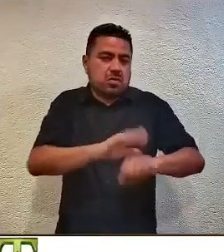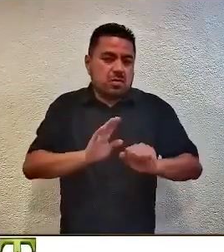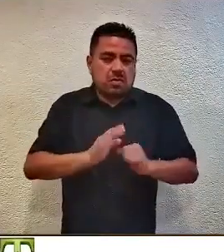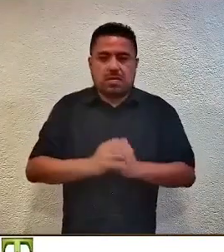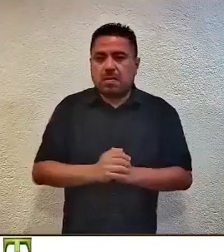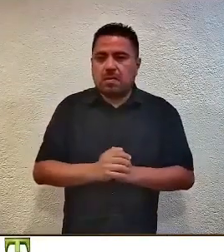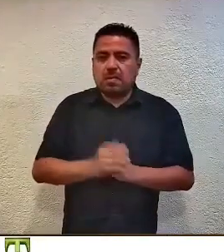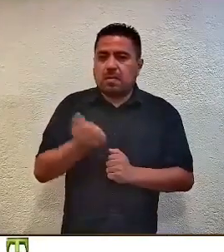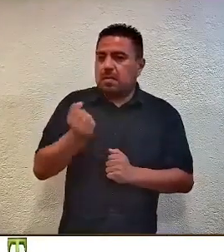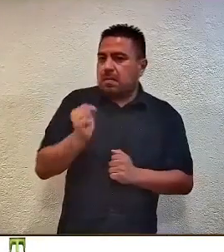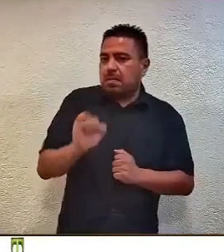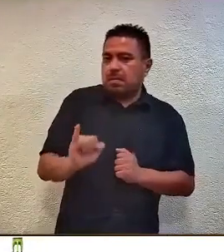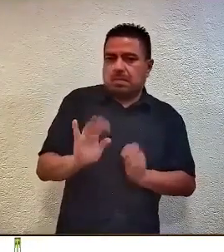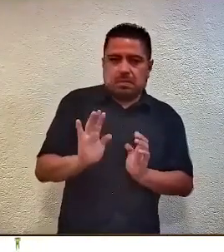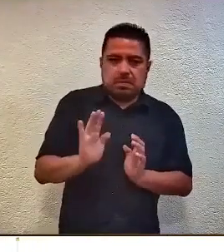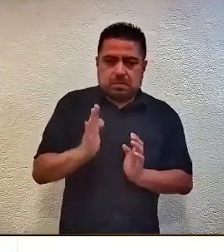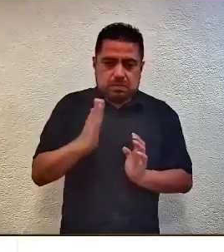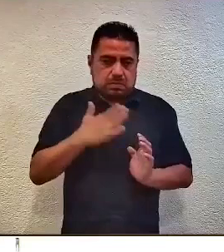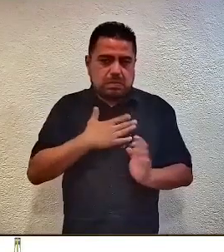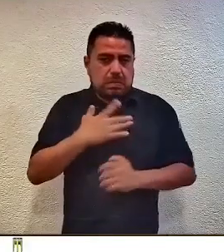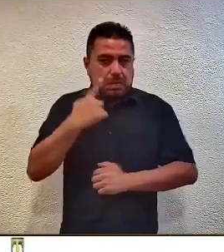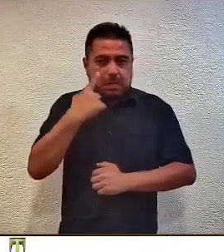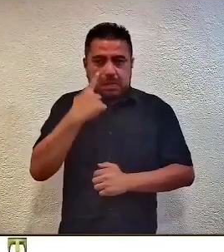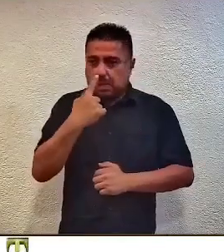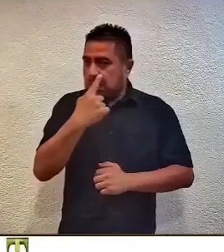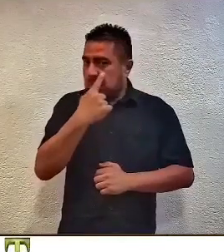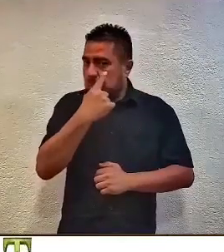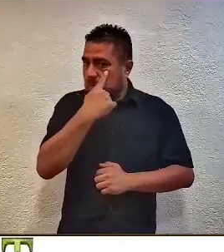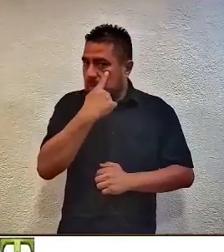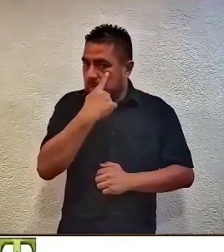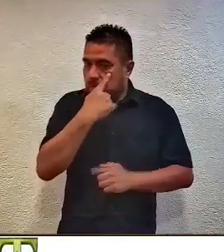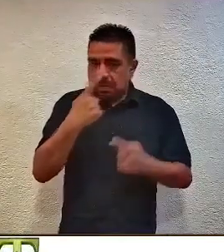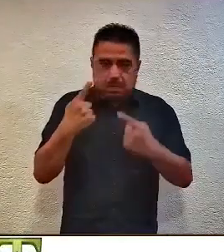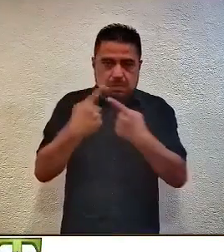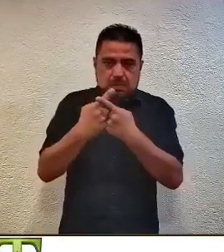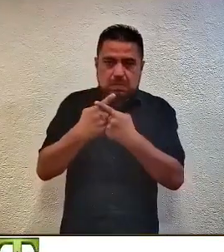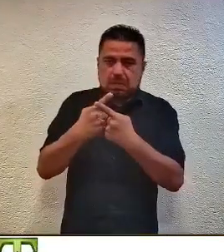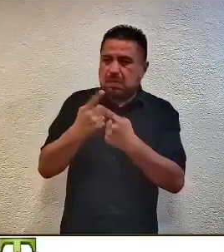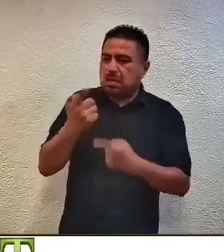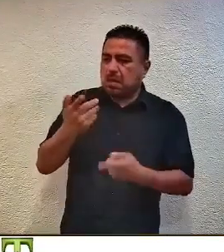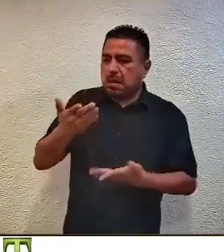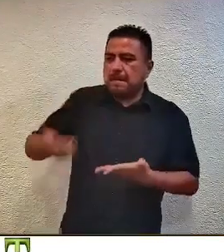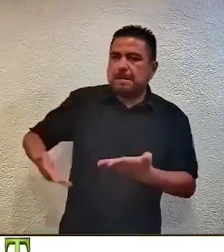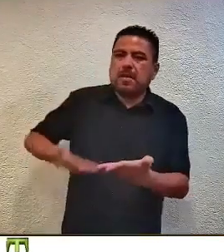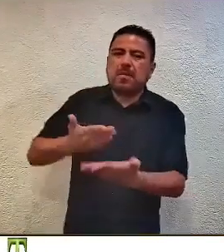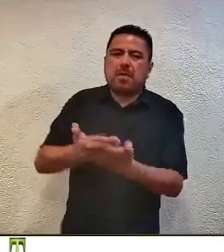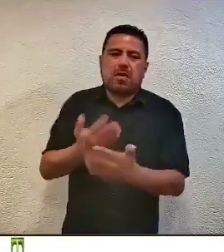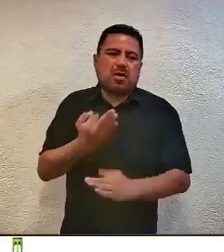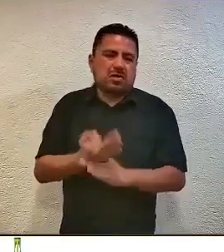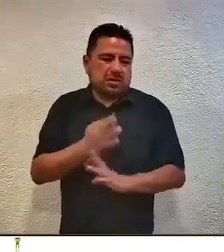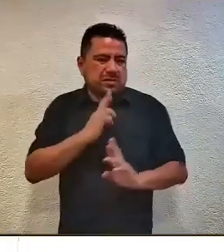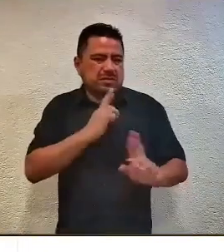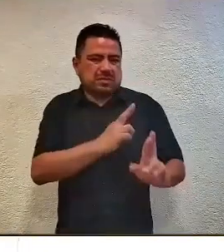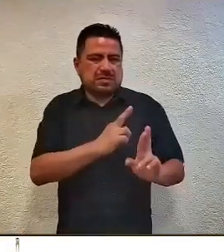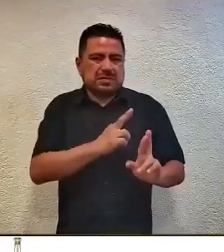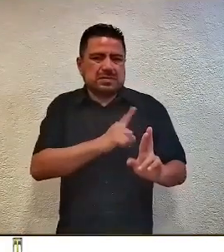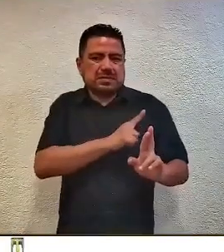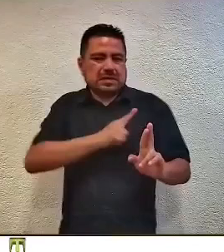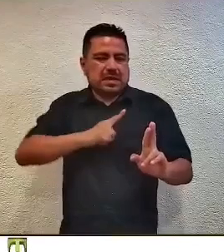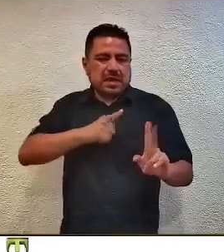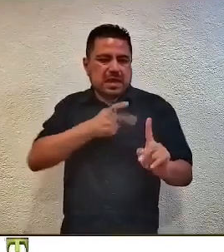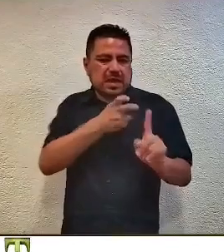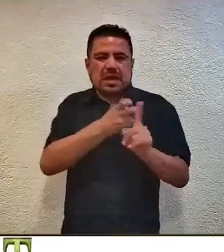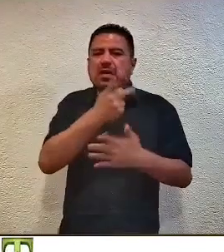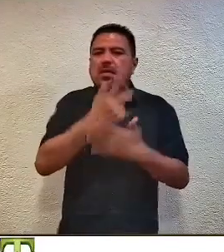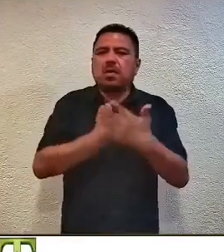En tal sentido, desde nuestra óptica, contrario a la propuesta de resolución, la cuestión central de este proyecto